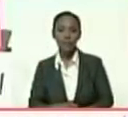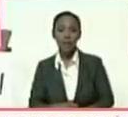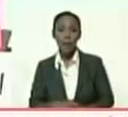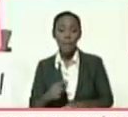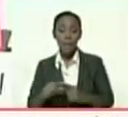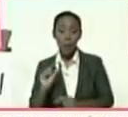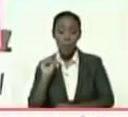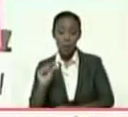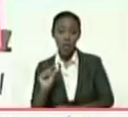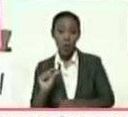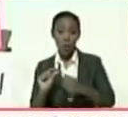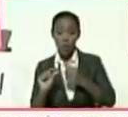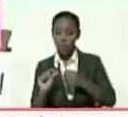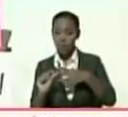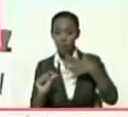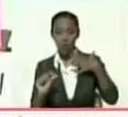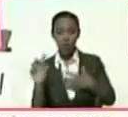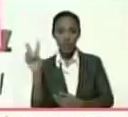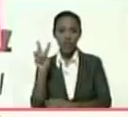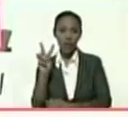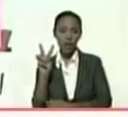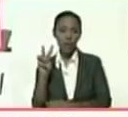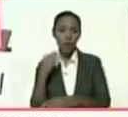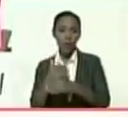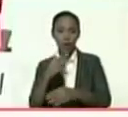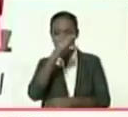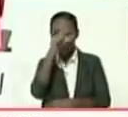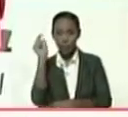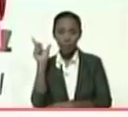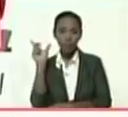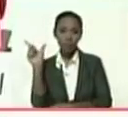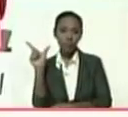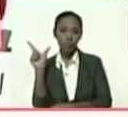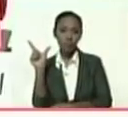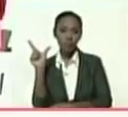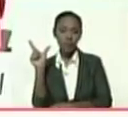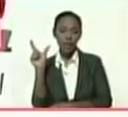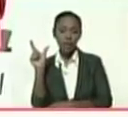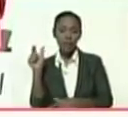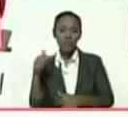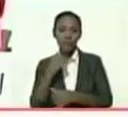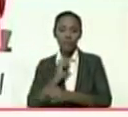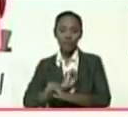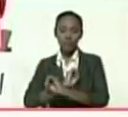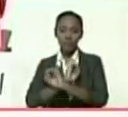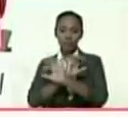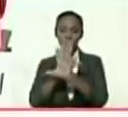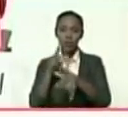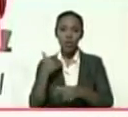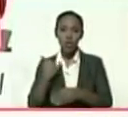venezolanos. De manera que el Partido Socialista Unido de Venezuela se declara en alerta,